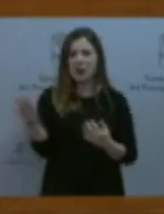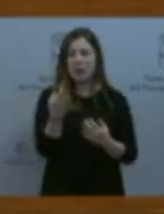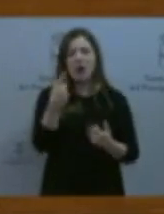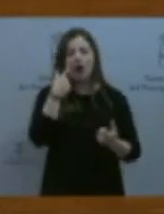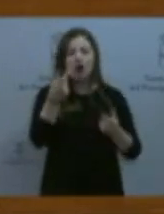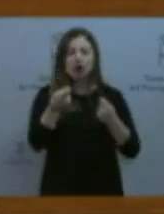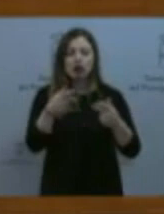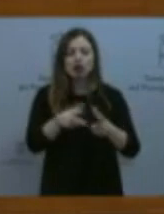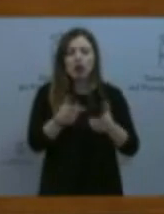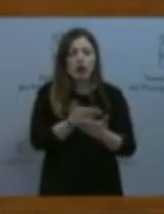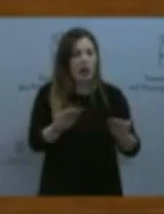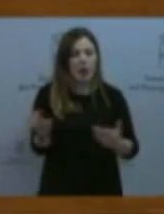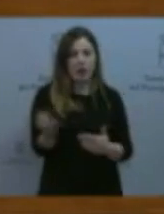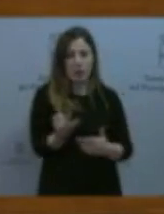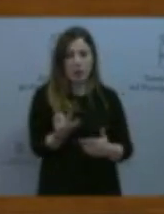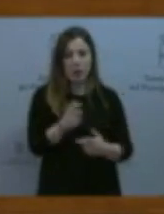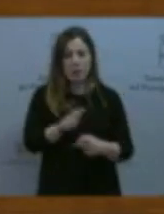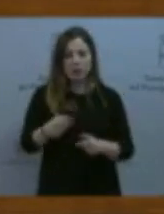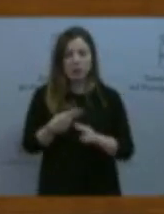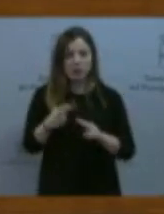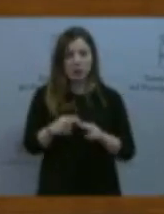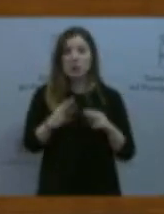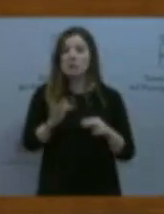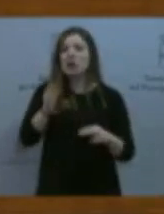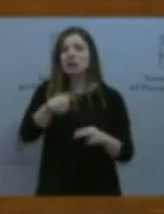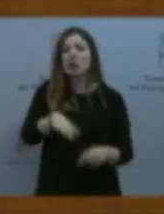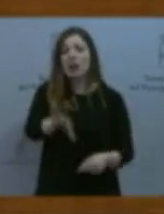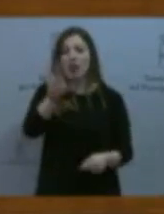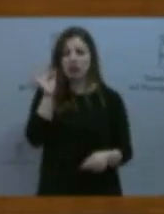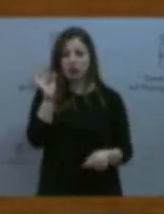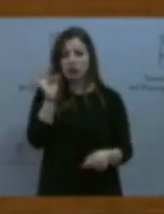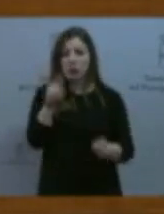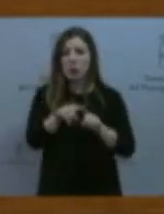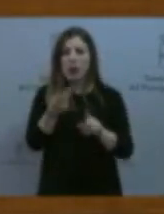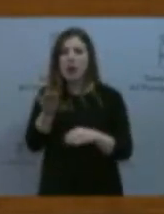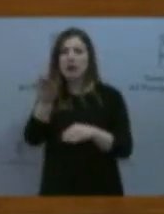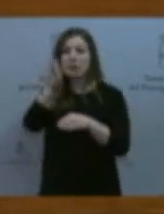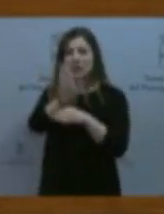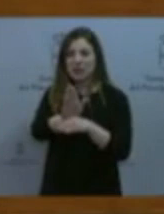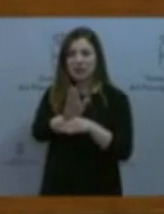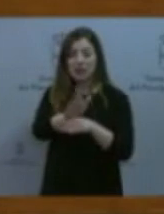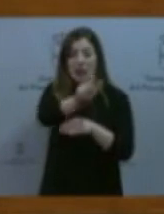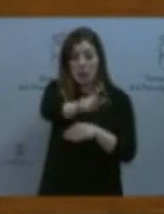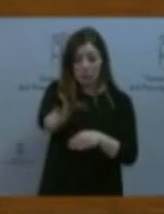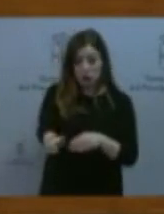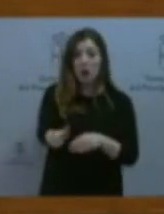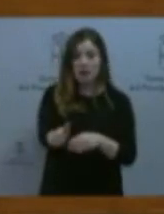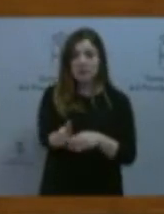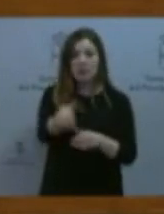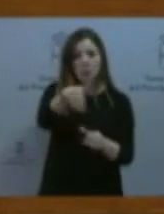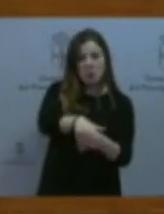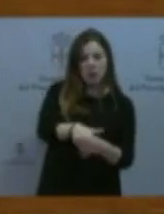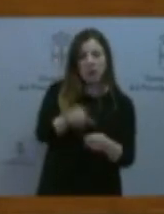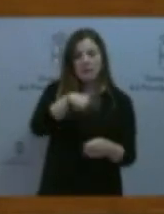debemos ahora tomar la decisión, como representantes de la voluntad popular, de acabar con un privilegio de los miembros de esta